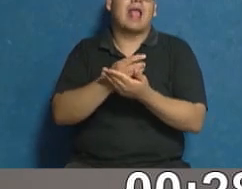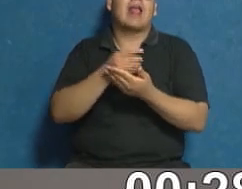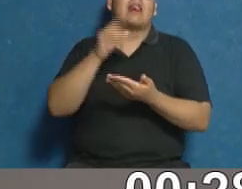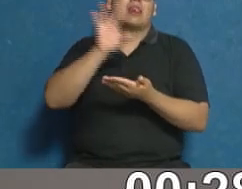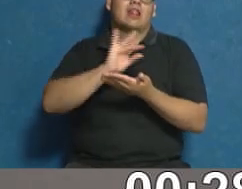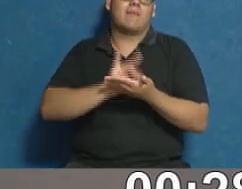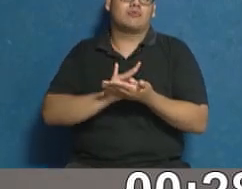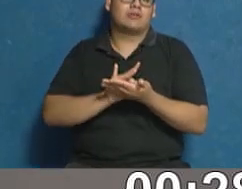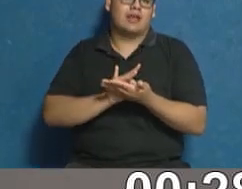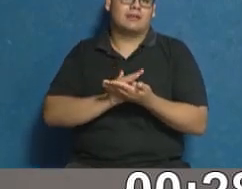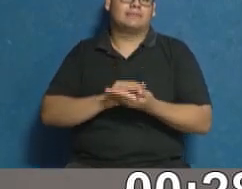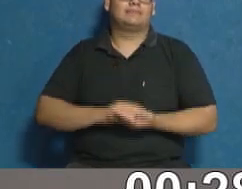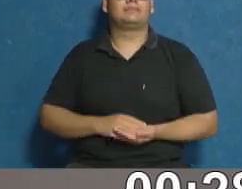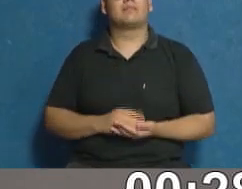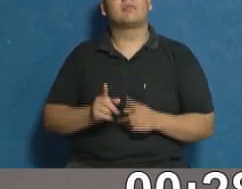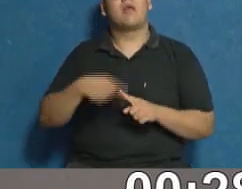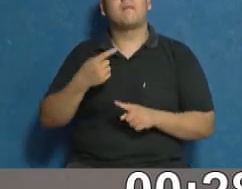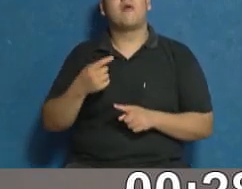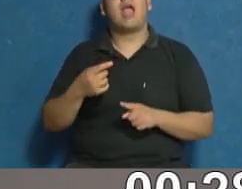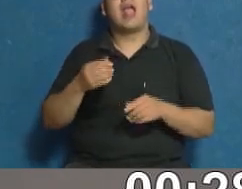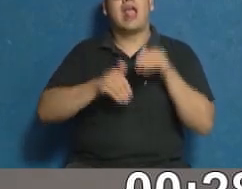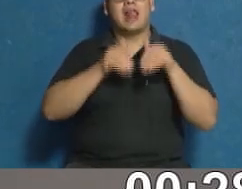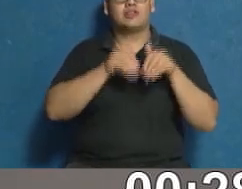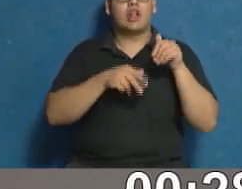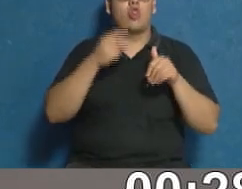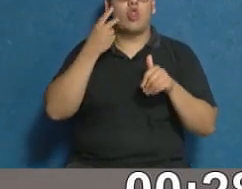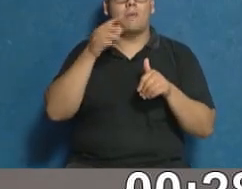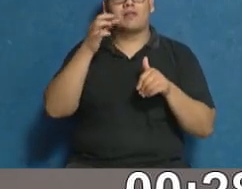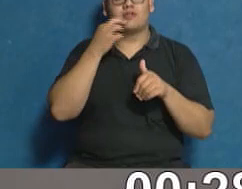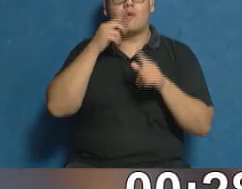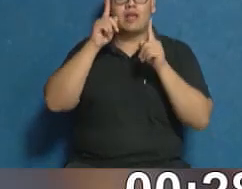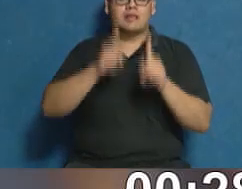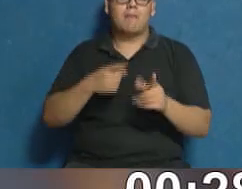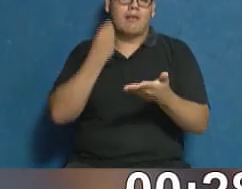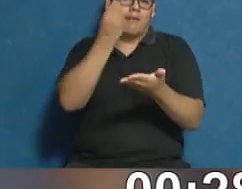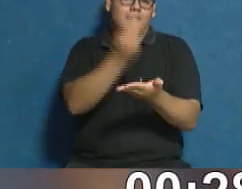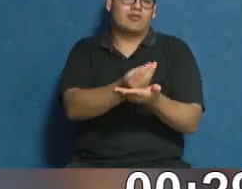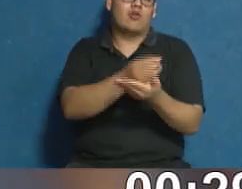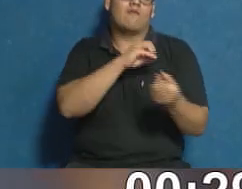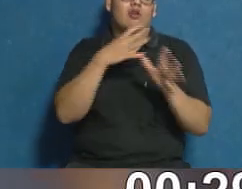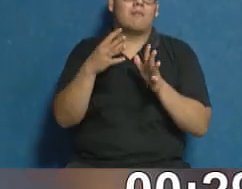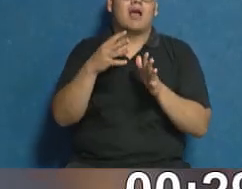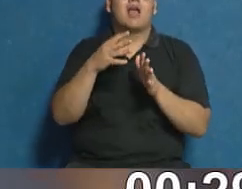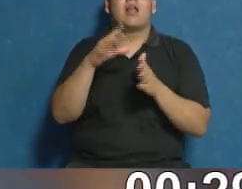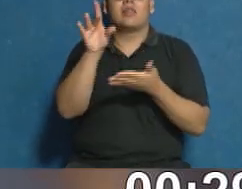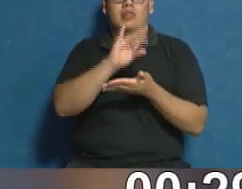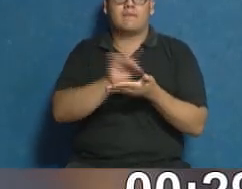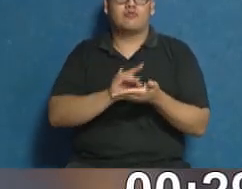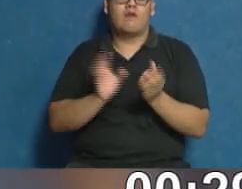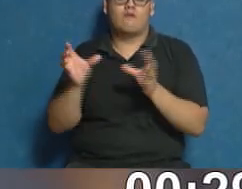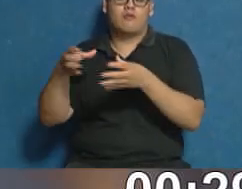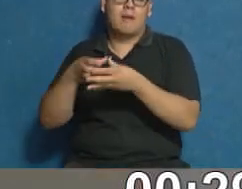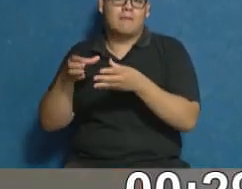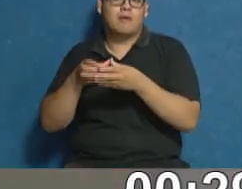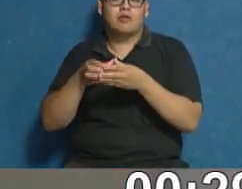ya en las elecciones de 2019 también compitió como candidata a diputada nacional como miembro del partido consenso